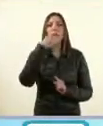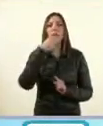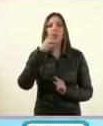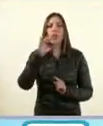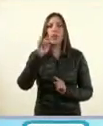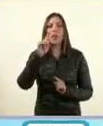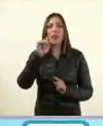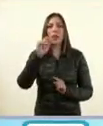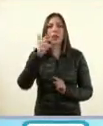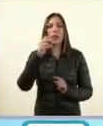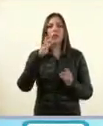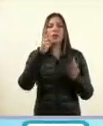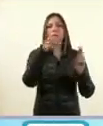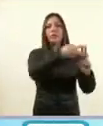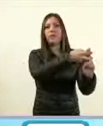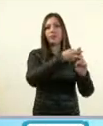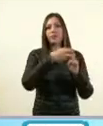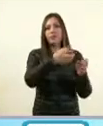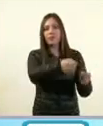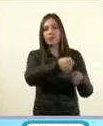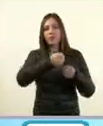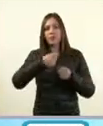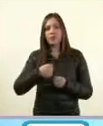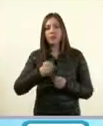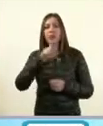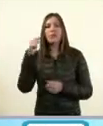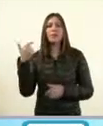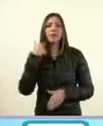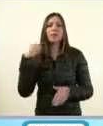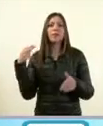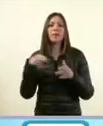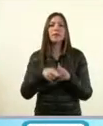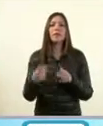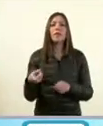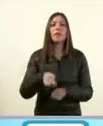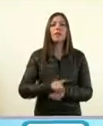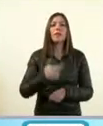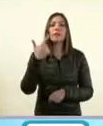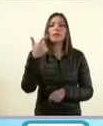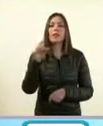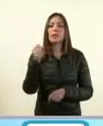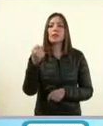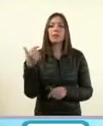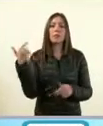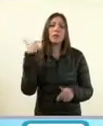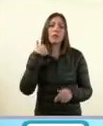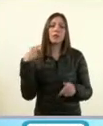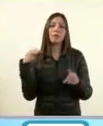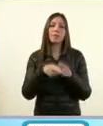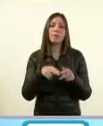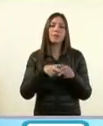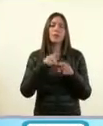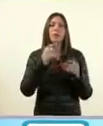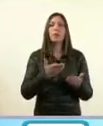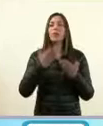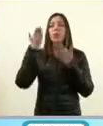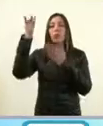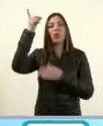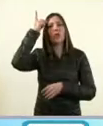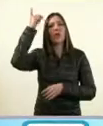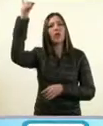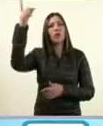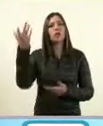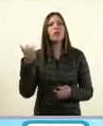estos prisioneros y sacrificarlos un 7 de septiembre para ofrecérselos a sus dioses. Se dice ¿En que dónde lo